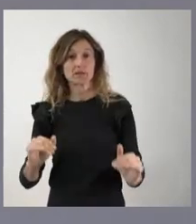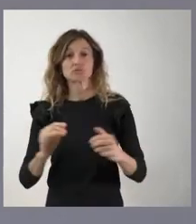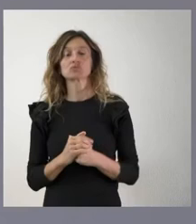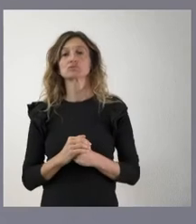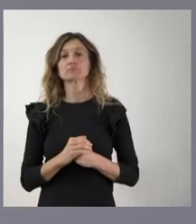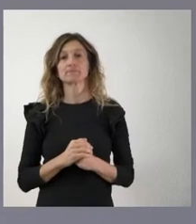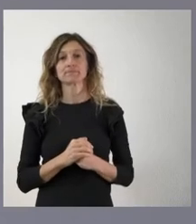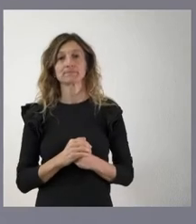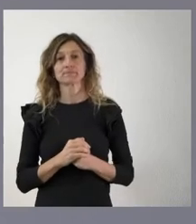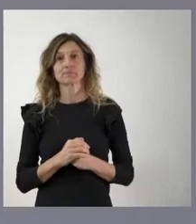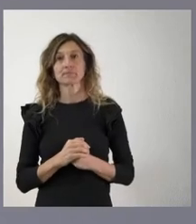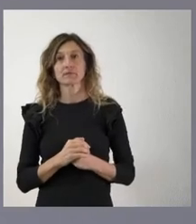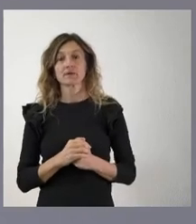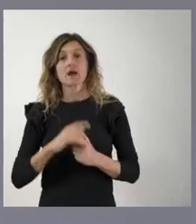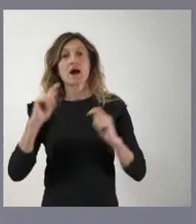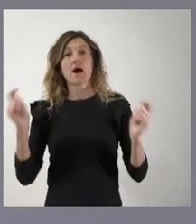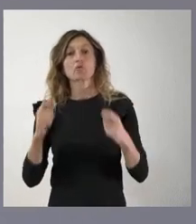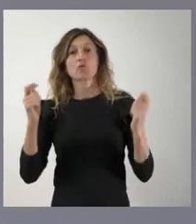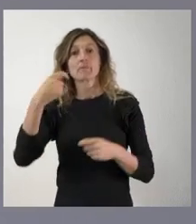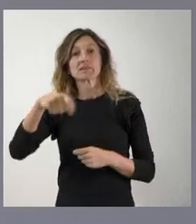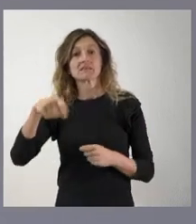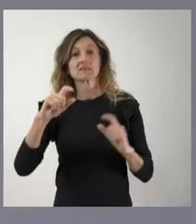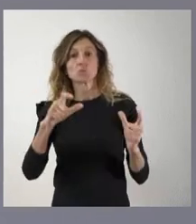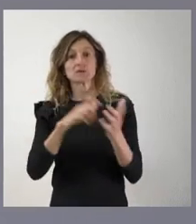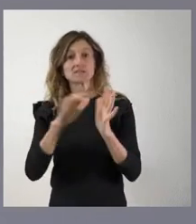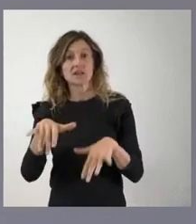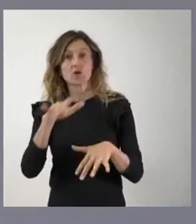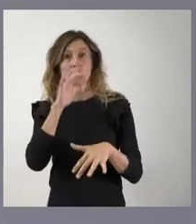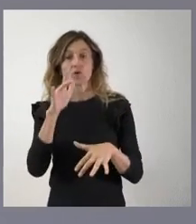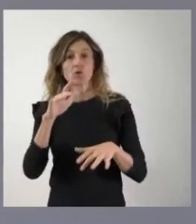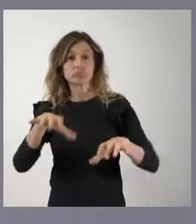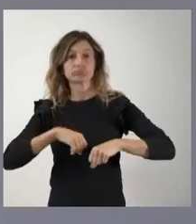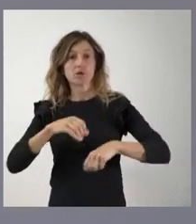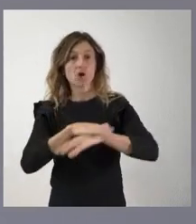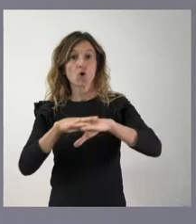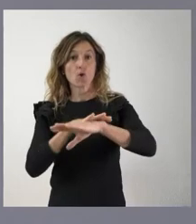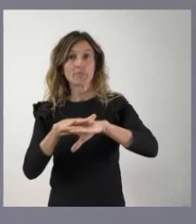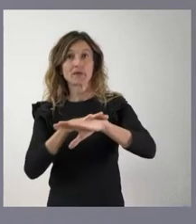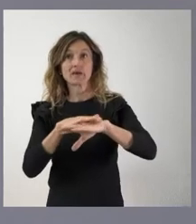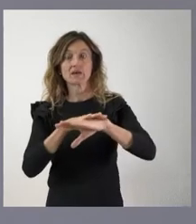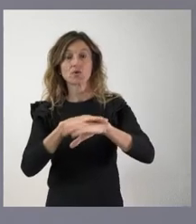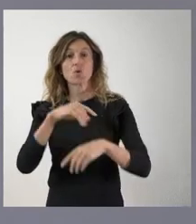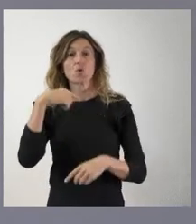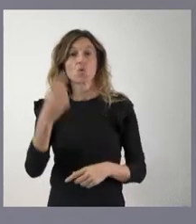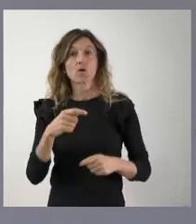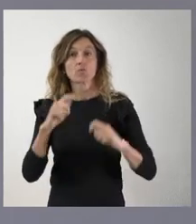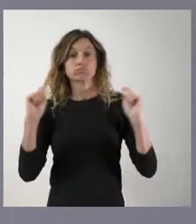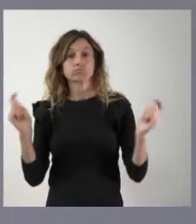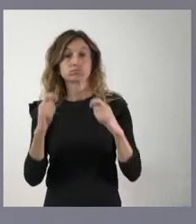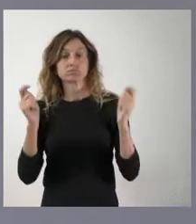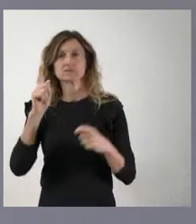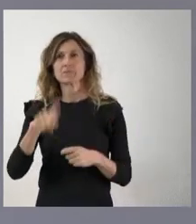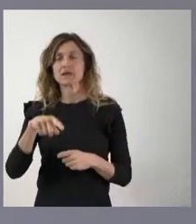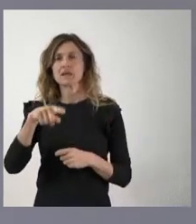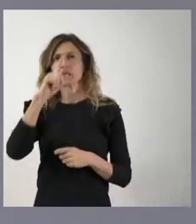lo anunció el presidente de la junta de Castilla y león cuando se constituyó el gobierno lo anunció creo